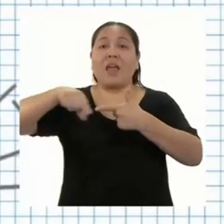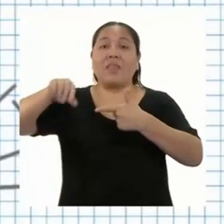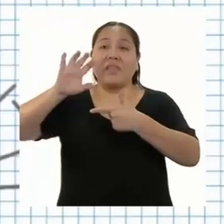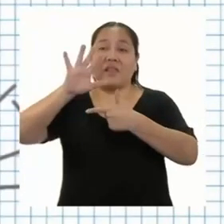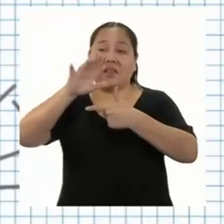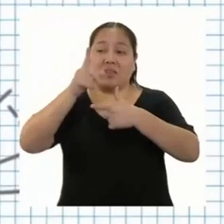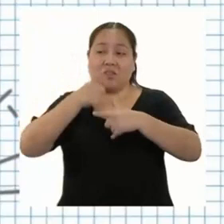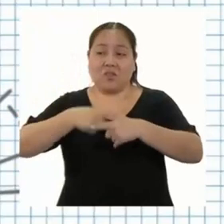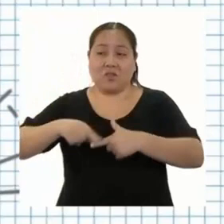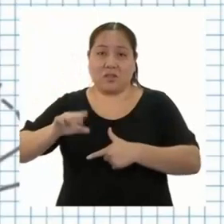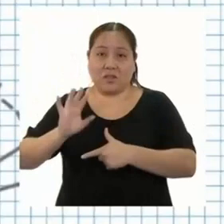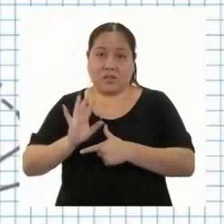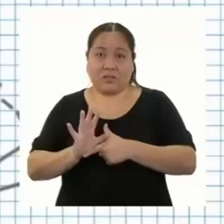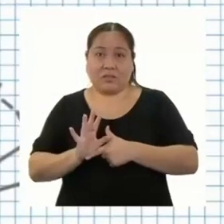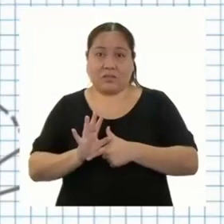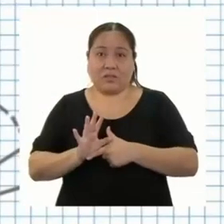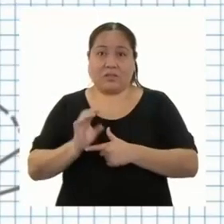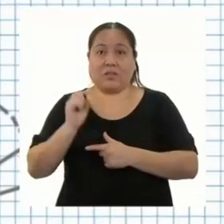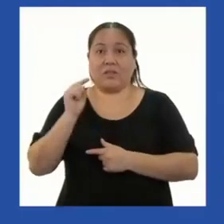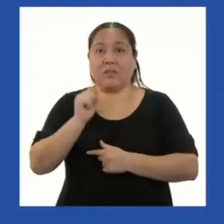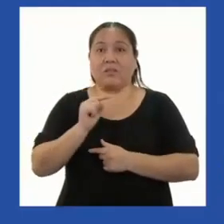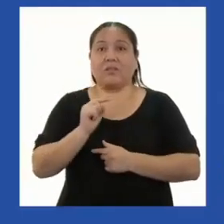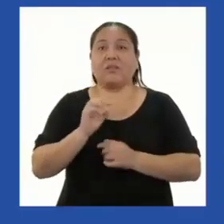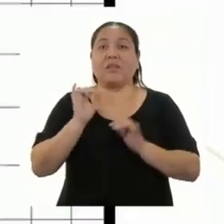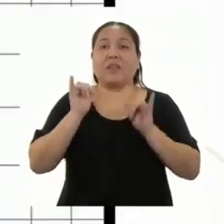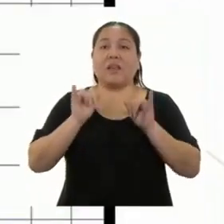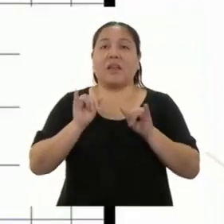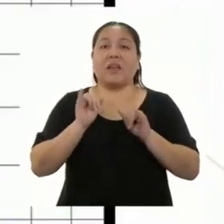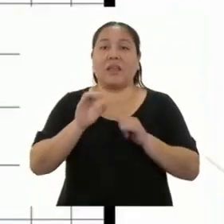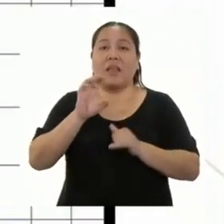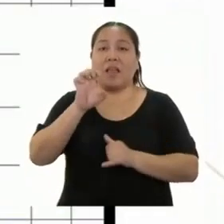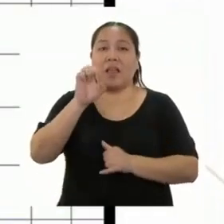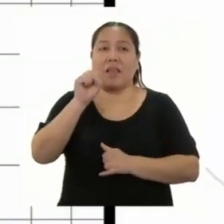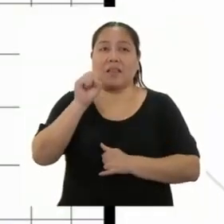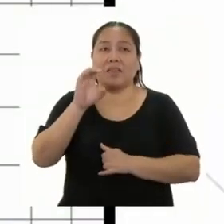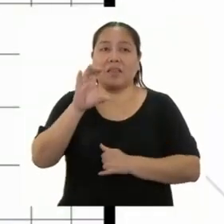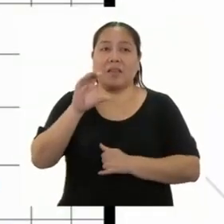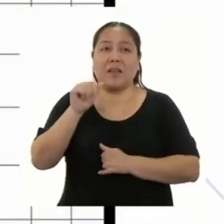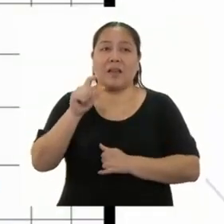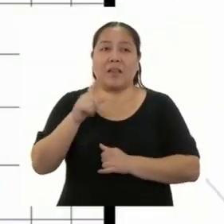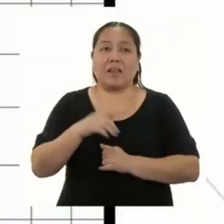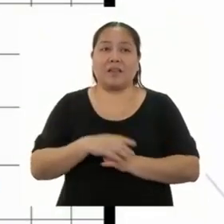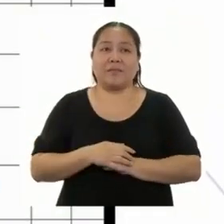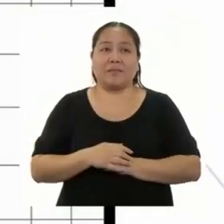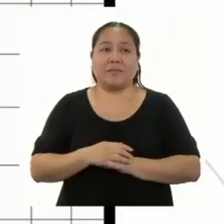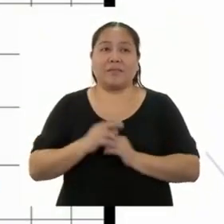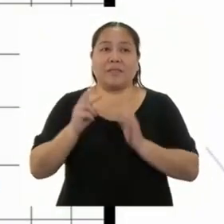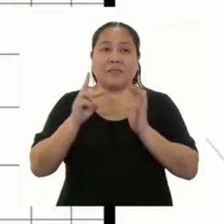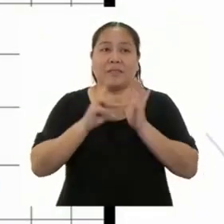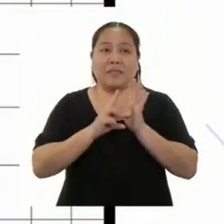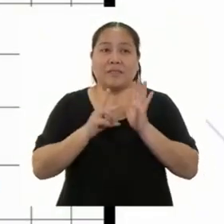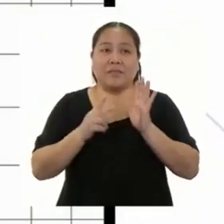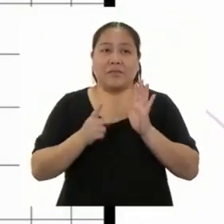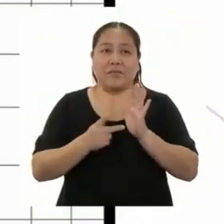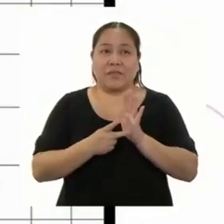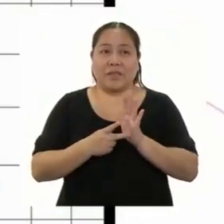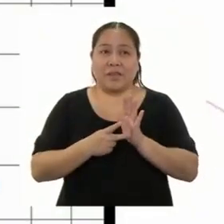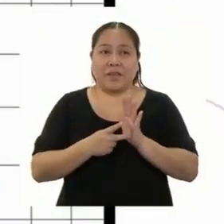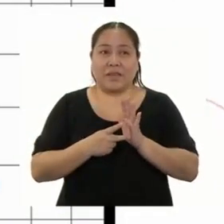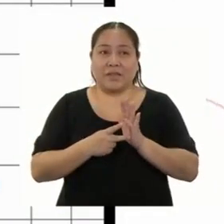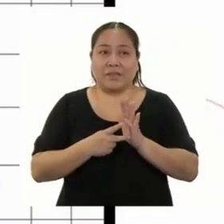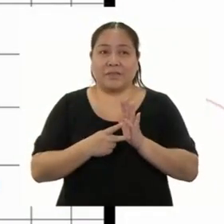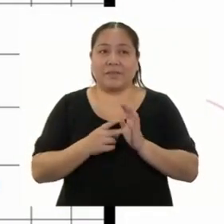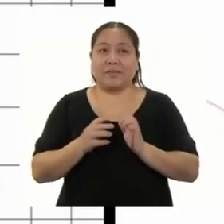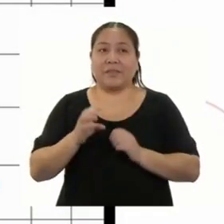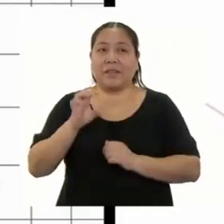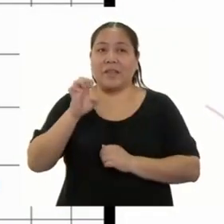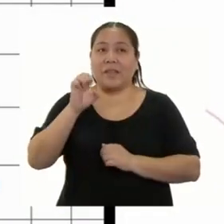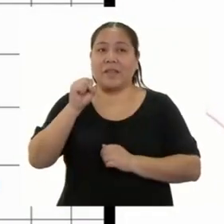término, quedando la escala de la siguiente forma. Eso quiere decir que la escala con el que se sacó la